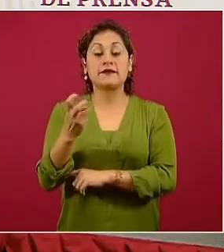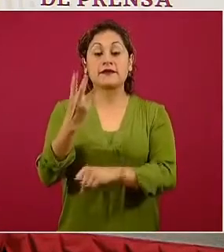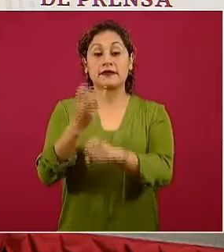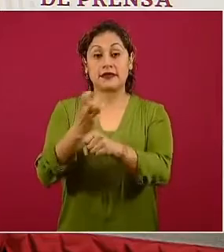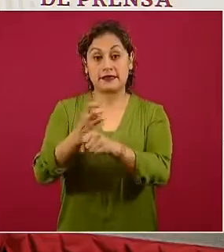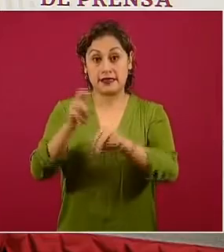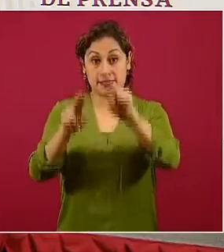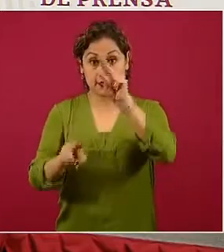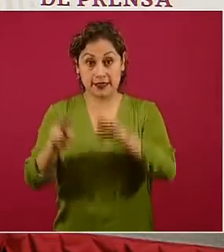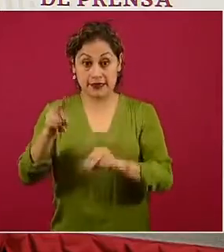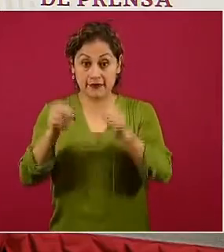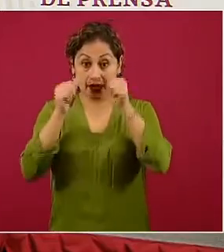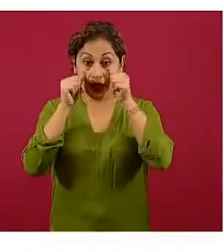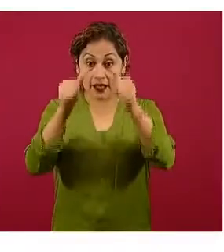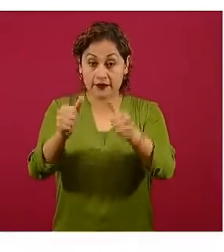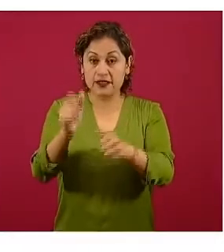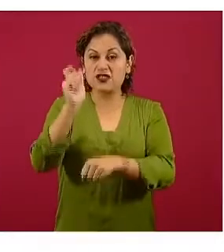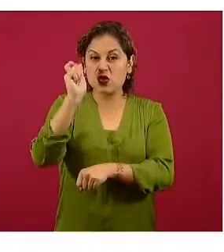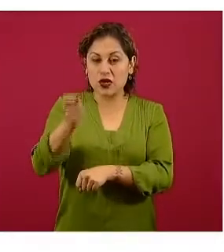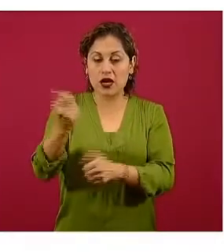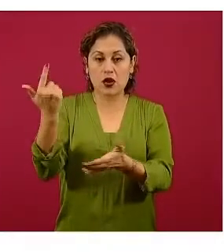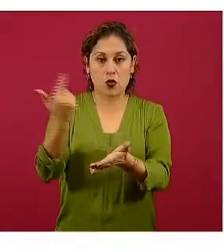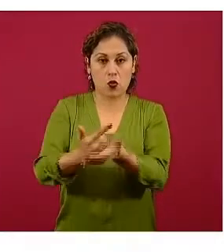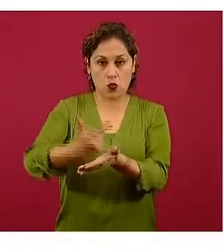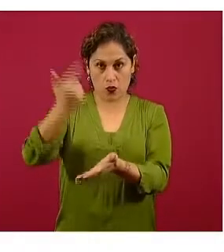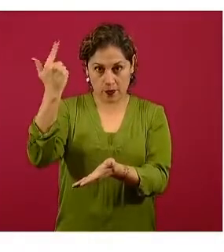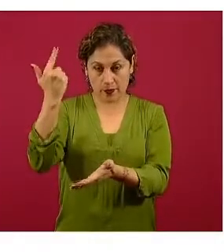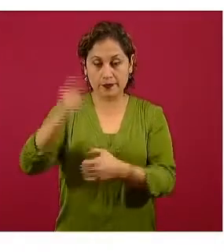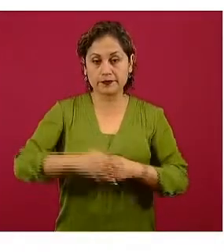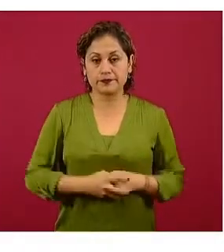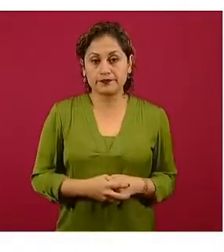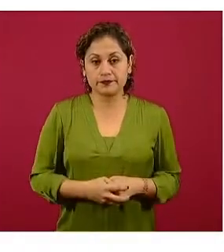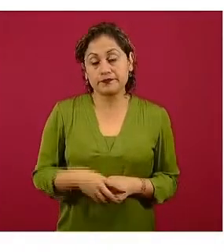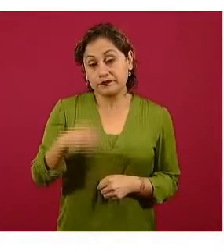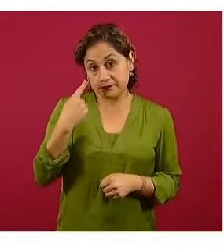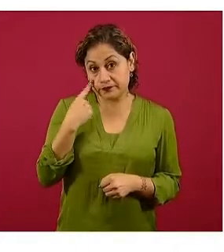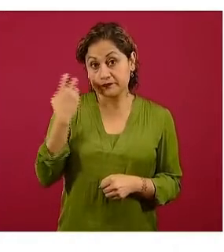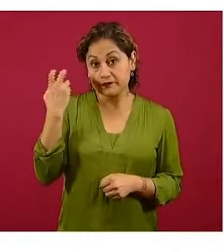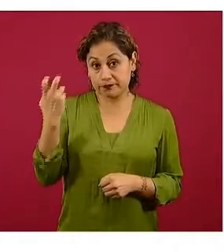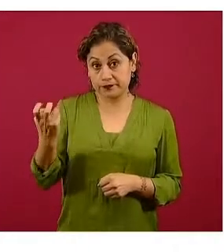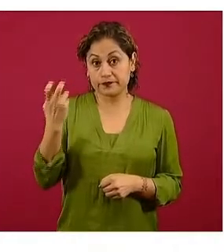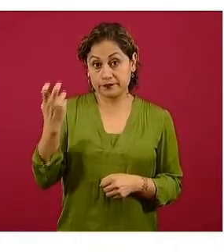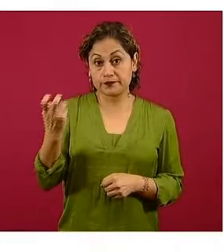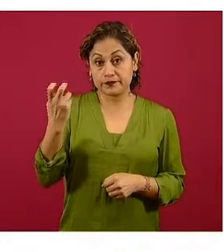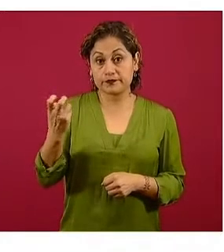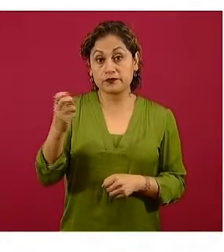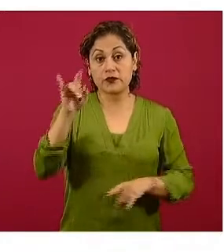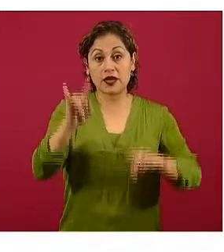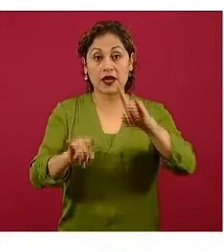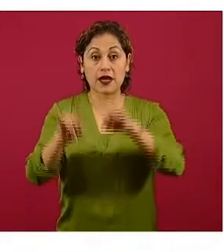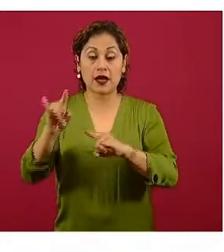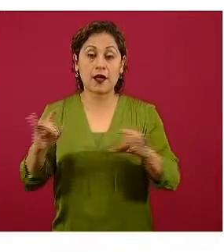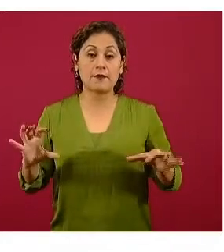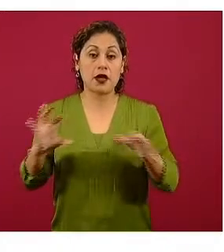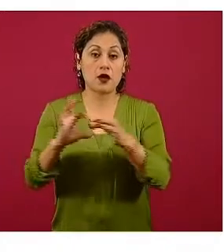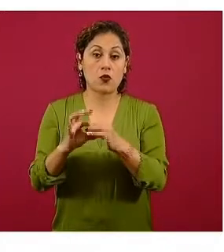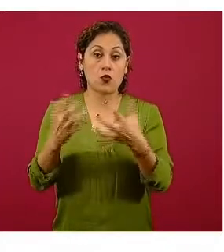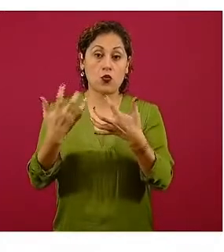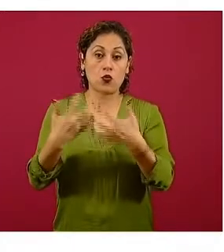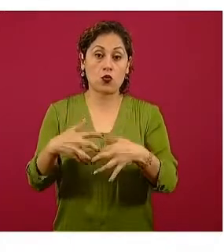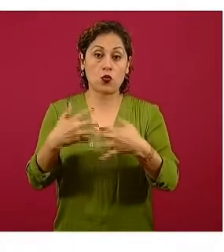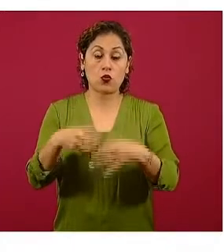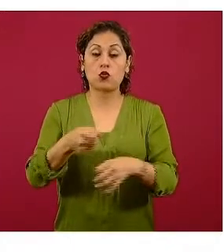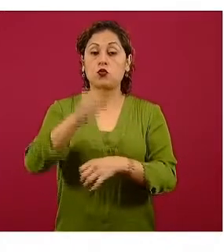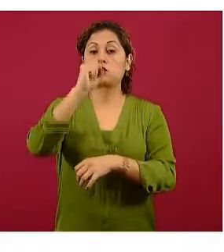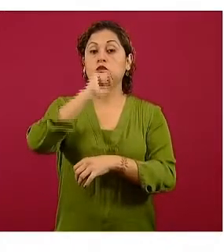nivel de atención y entonces estamos hablando de la disponibilidad de camas con ventilador, que son las camas